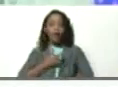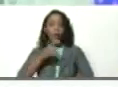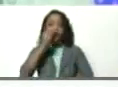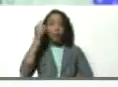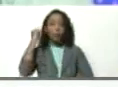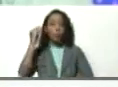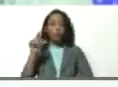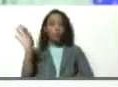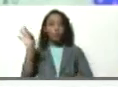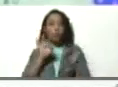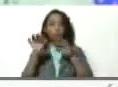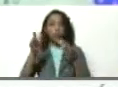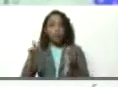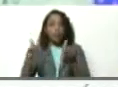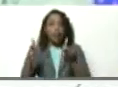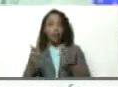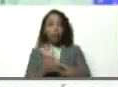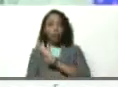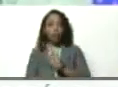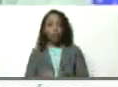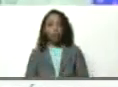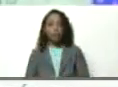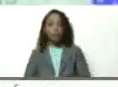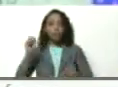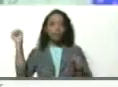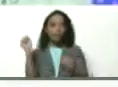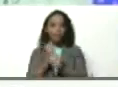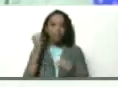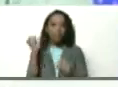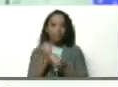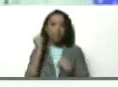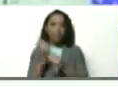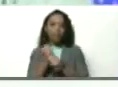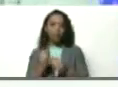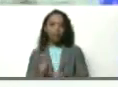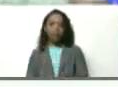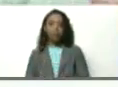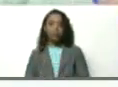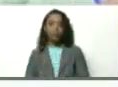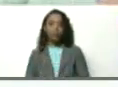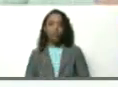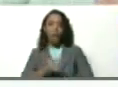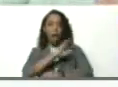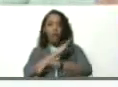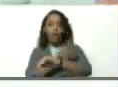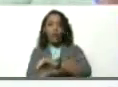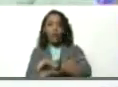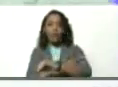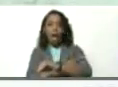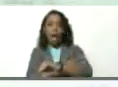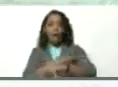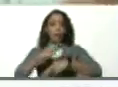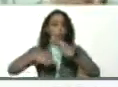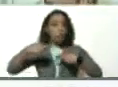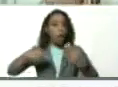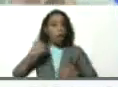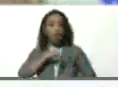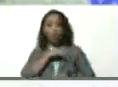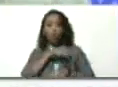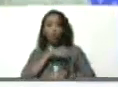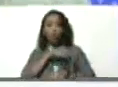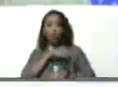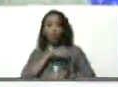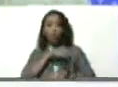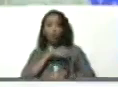alcaldesas electos a trabajarlo con las fuerzas revolucionarias que somos mayoritarias en el